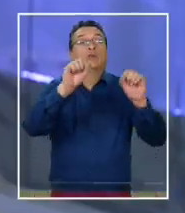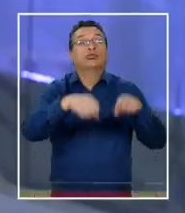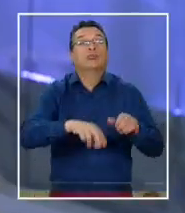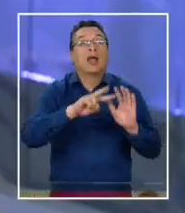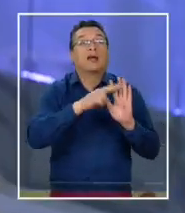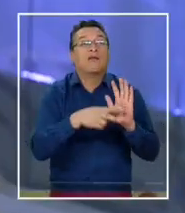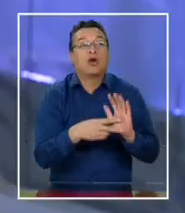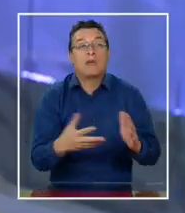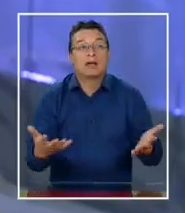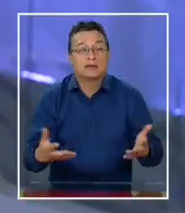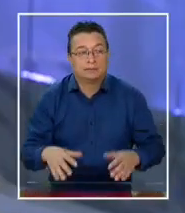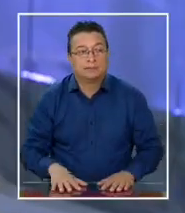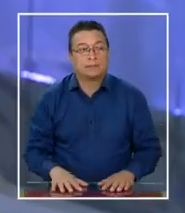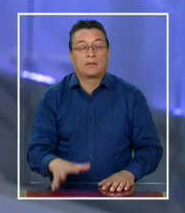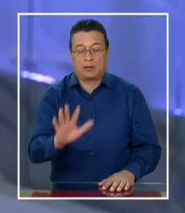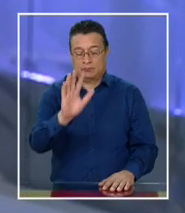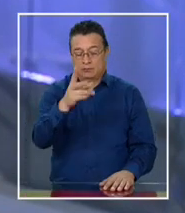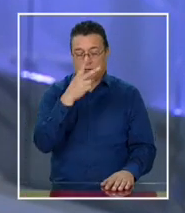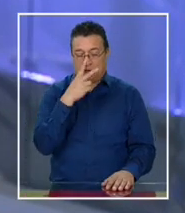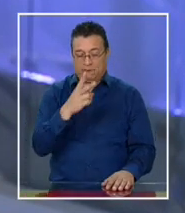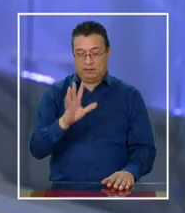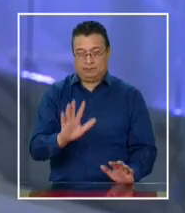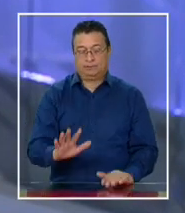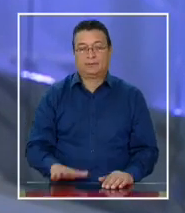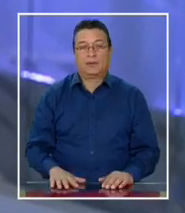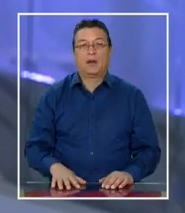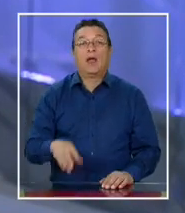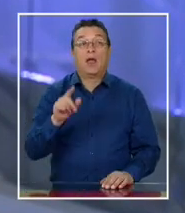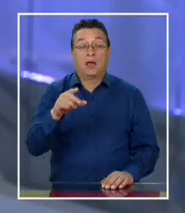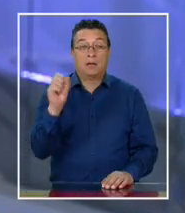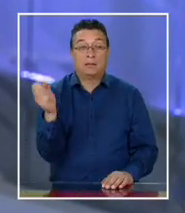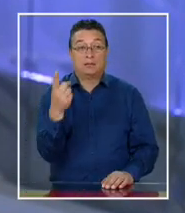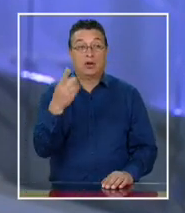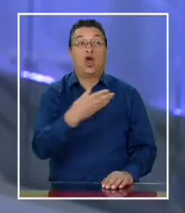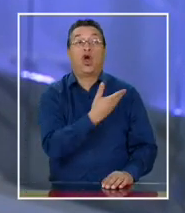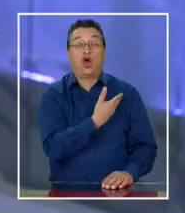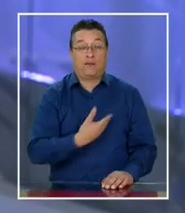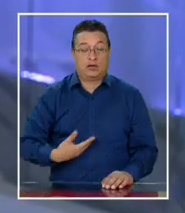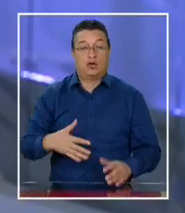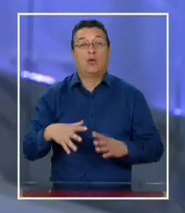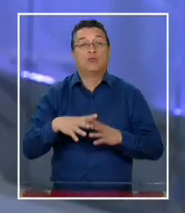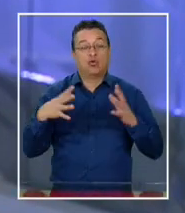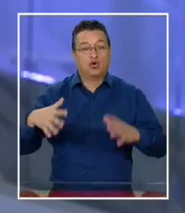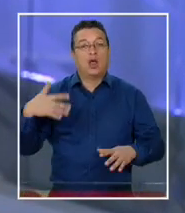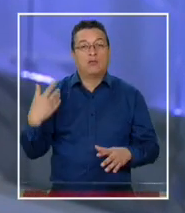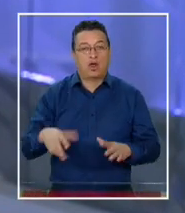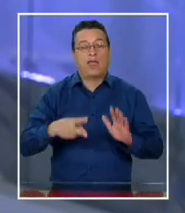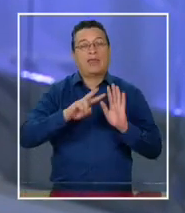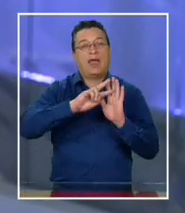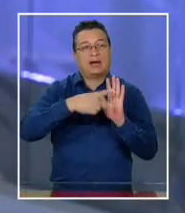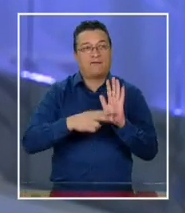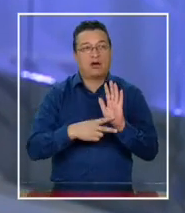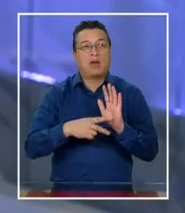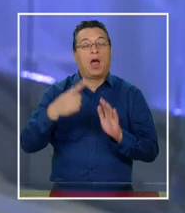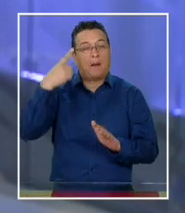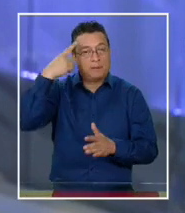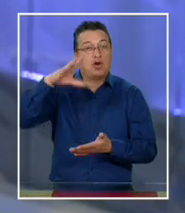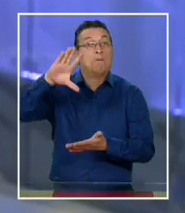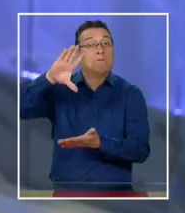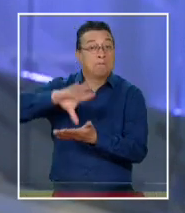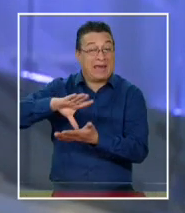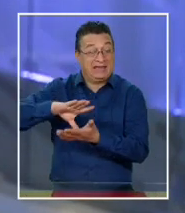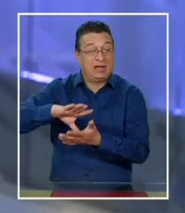reforma A ver primero para el gobierno son fundamentales la reformas pero creo que para el país son